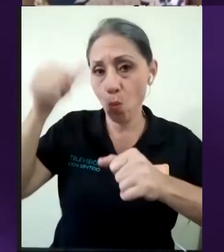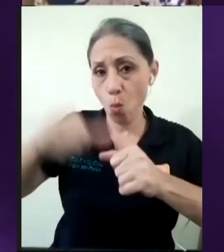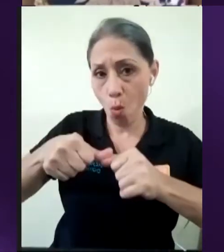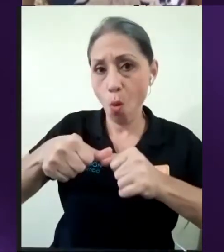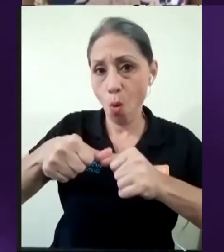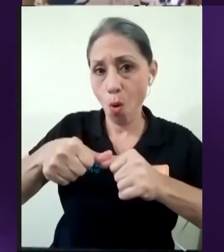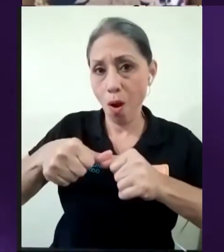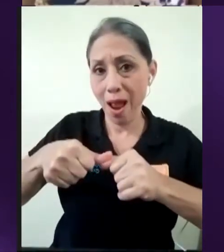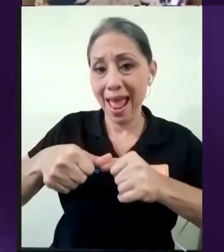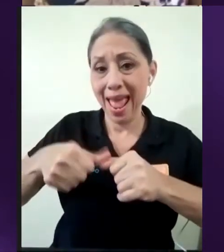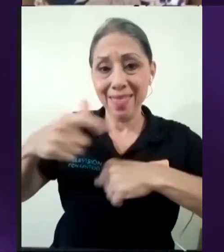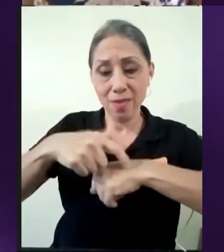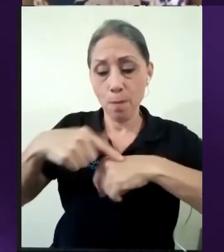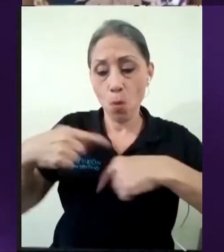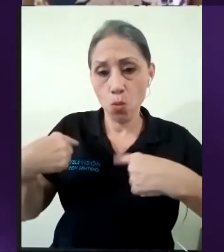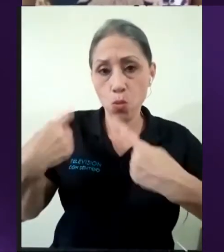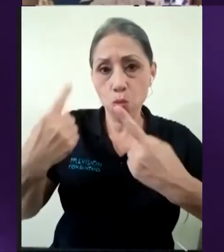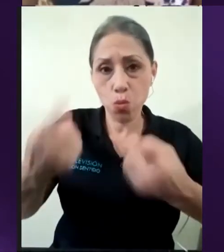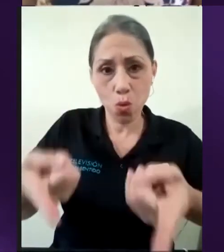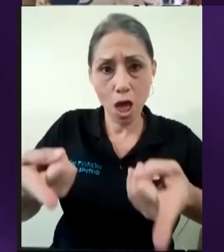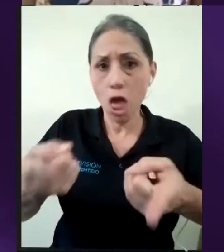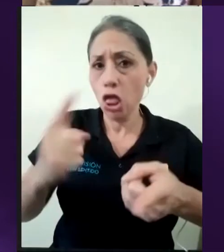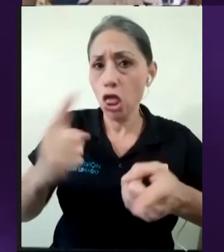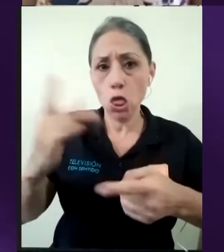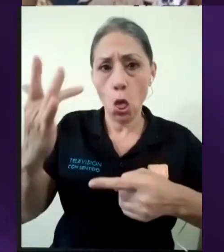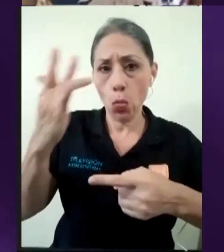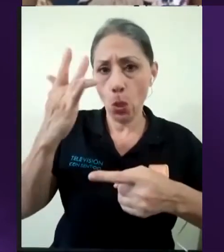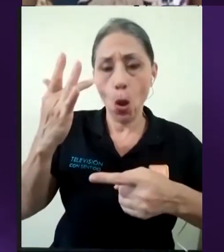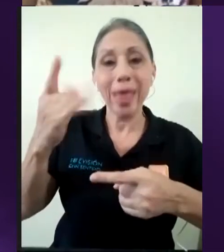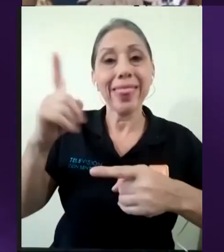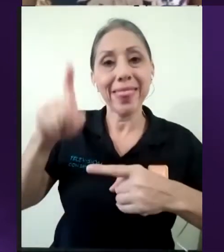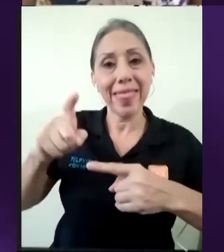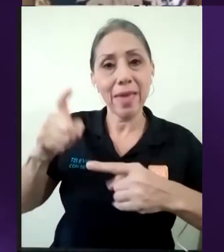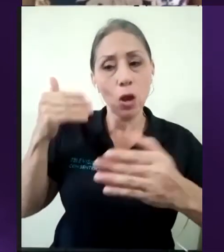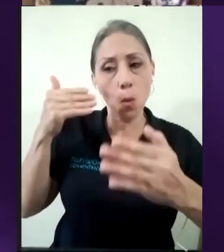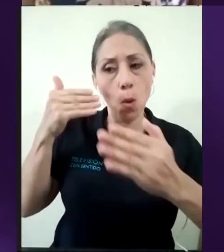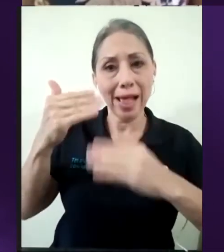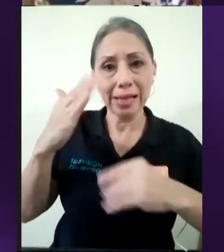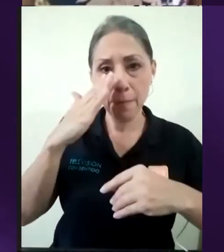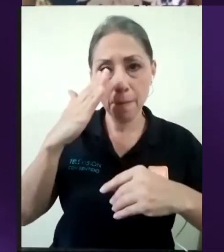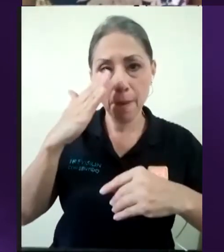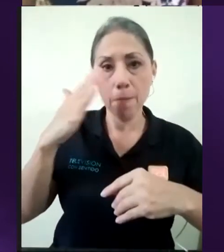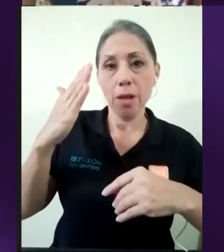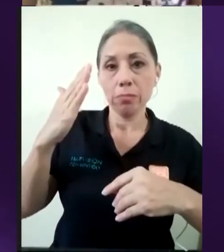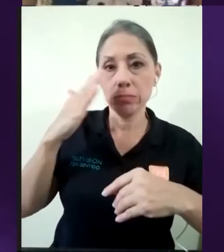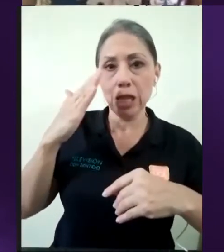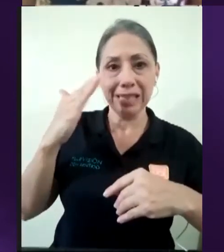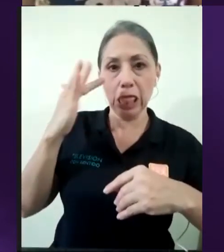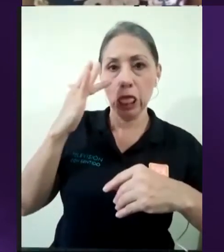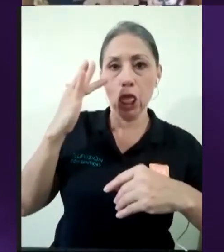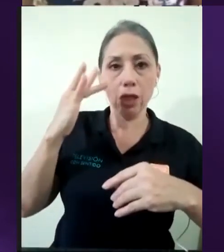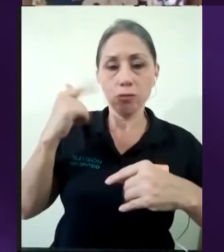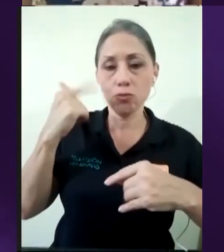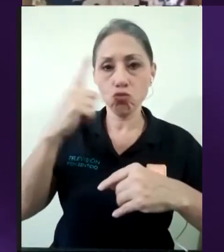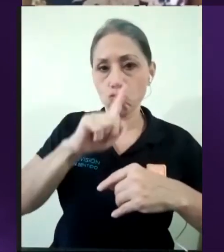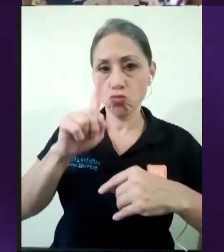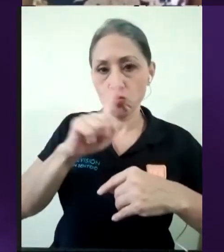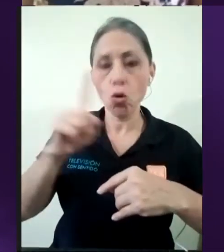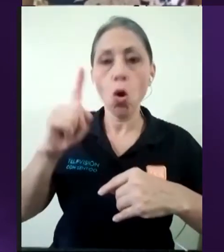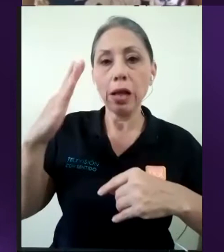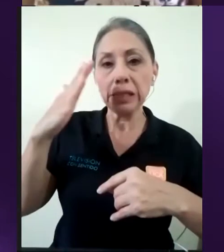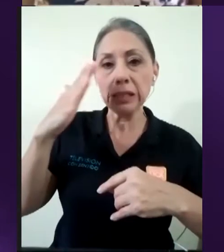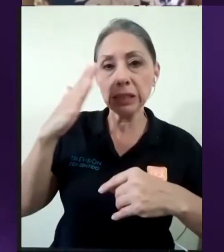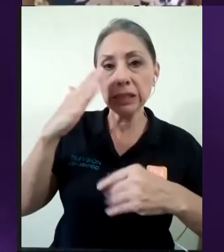periodo traten de hacer la seña a cierta distancia de la cara para seguir las recomendaciones que nos han dado